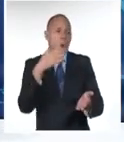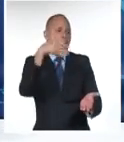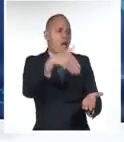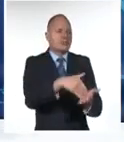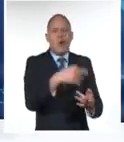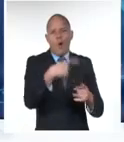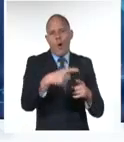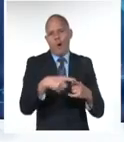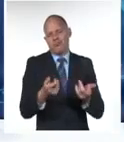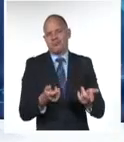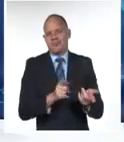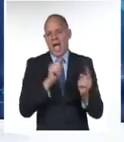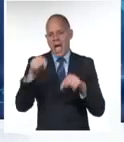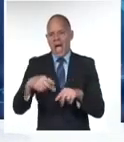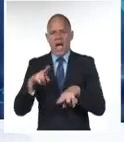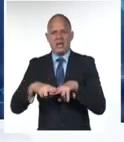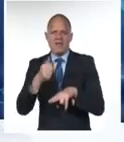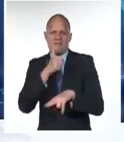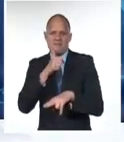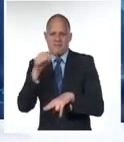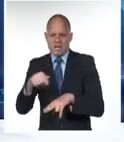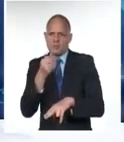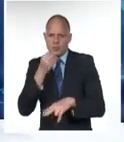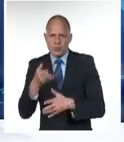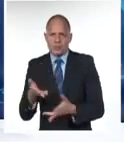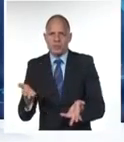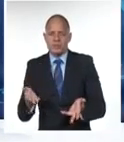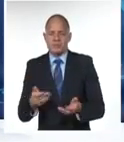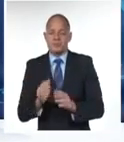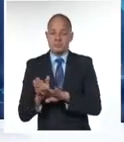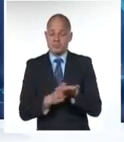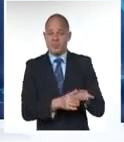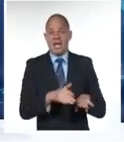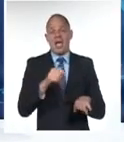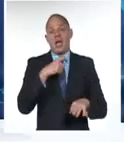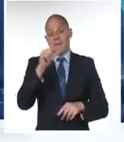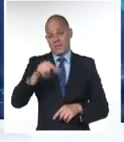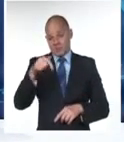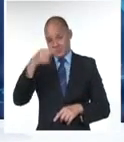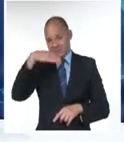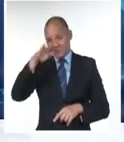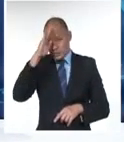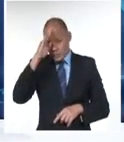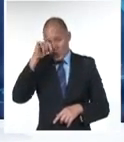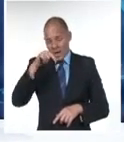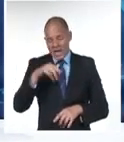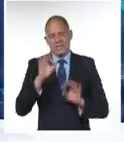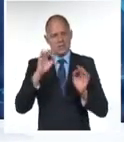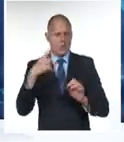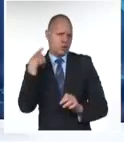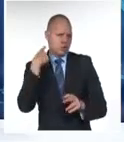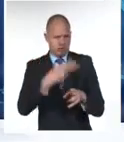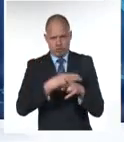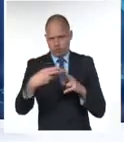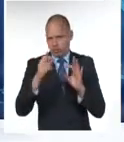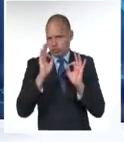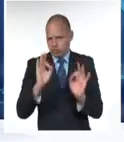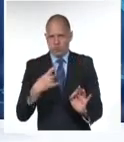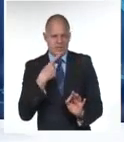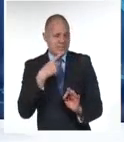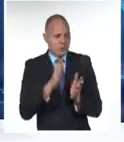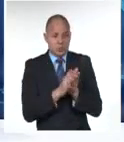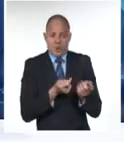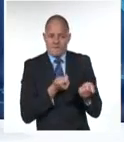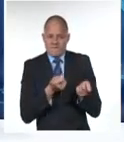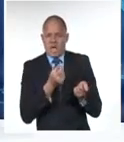en La Habana. El escenario que hoy enfrenta el emigrante cubano es el del estímulo histórico y permanente a la migración hacia los